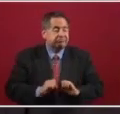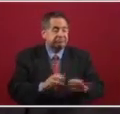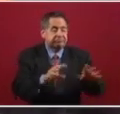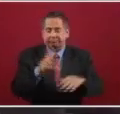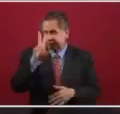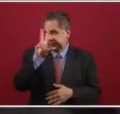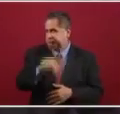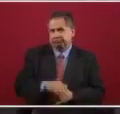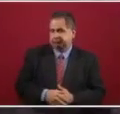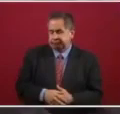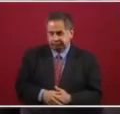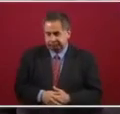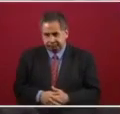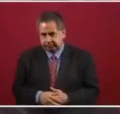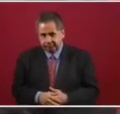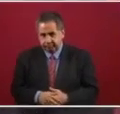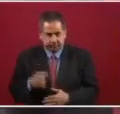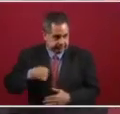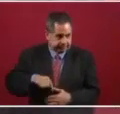Vamos